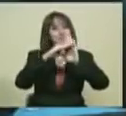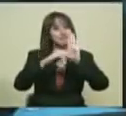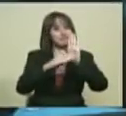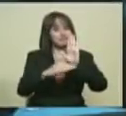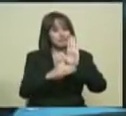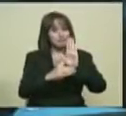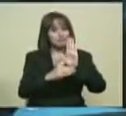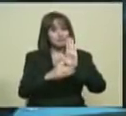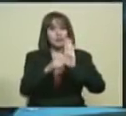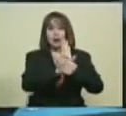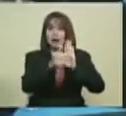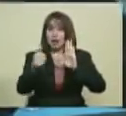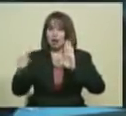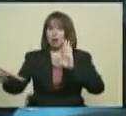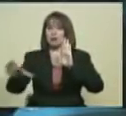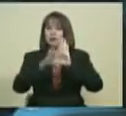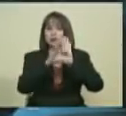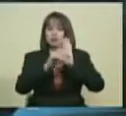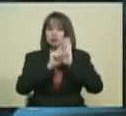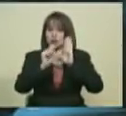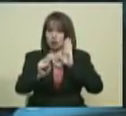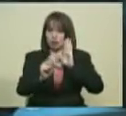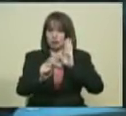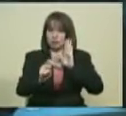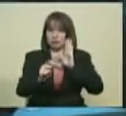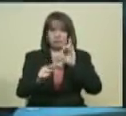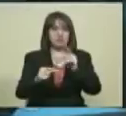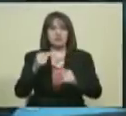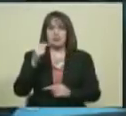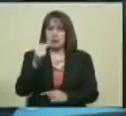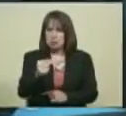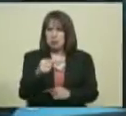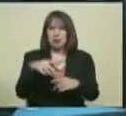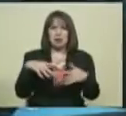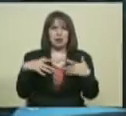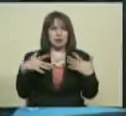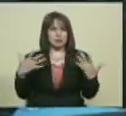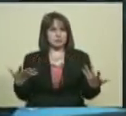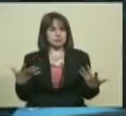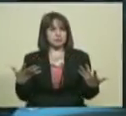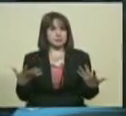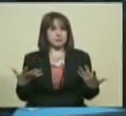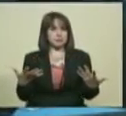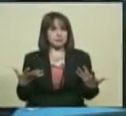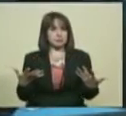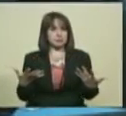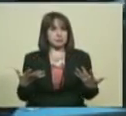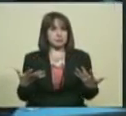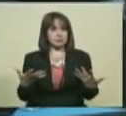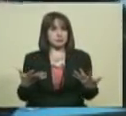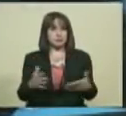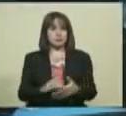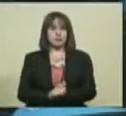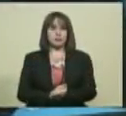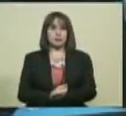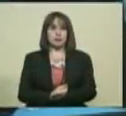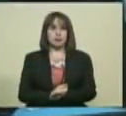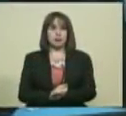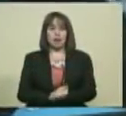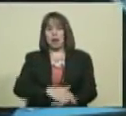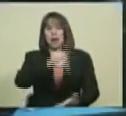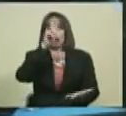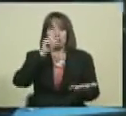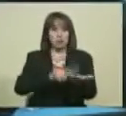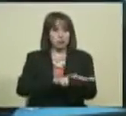instrumentos constitutivos. Luego, hay que también tener en cuenta lo siguiente. Esta